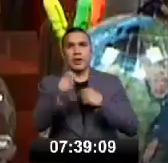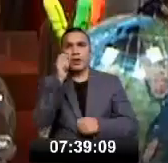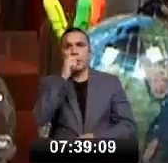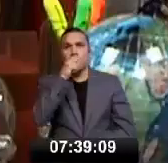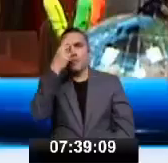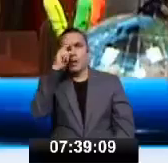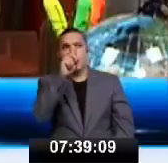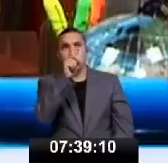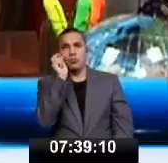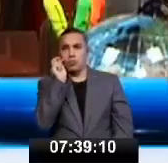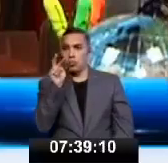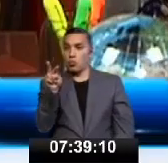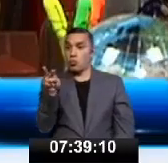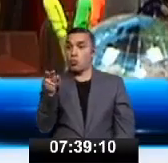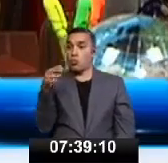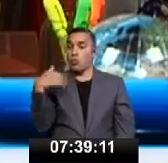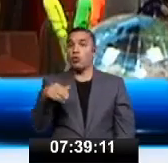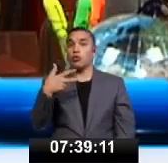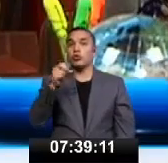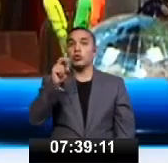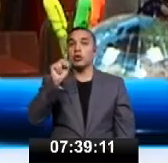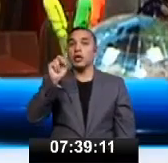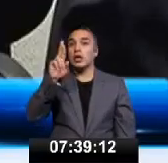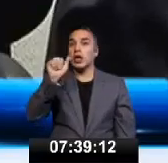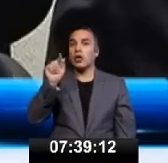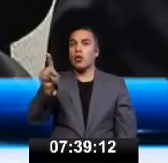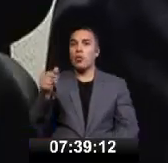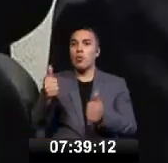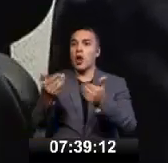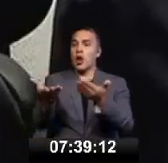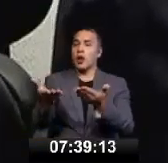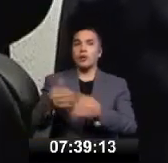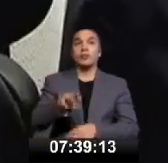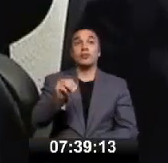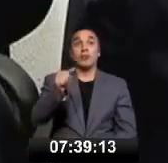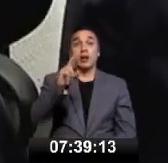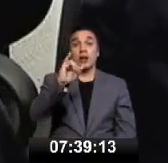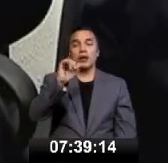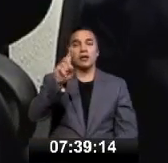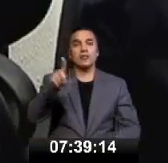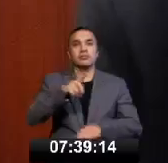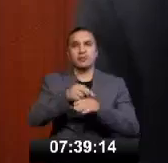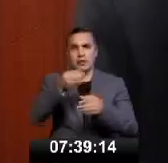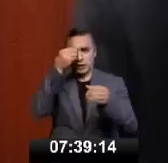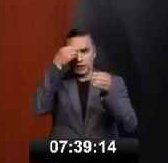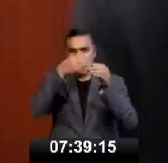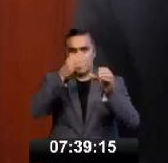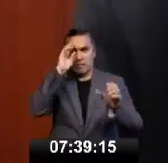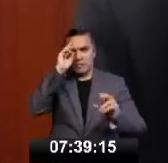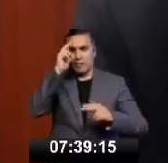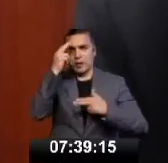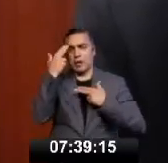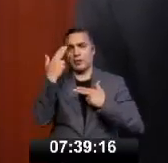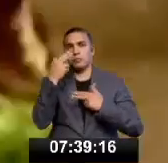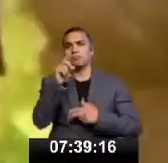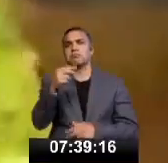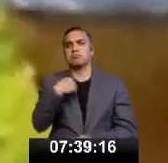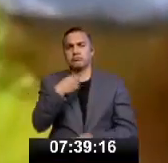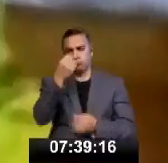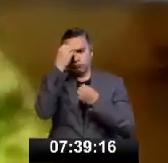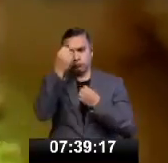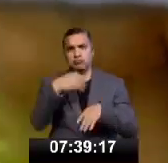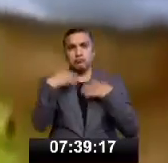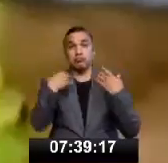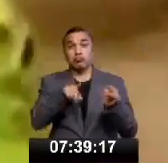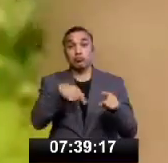Lo asocian al grupo de los choneros con el cartel de Sinaloa. Mario Pazmiño fue director de inteligencia militar. Asegura tener información